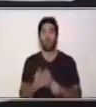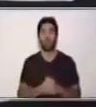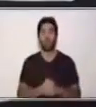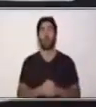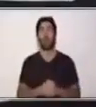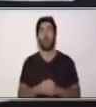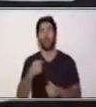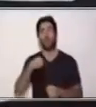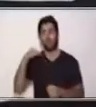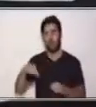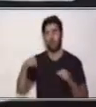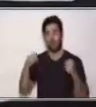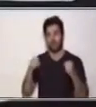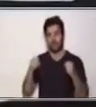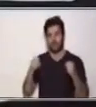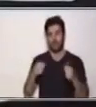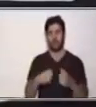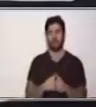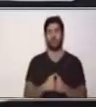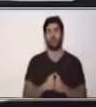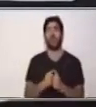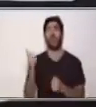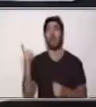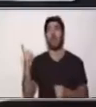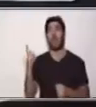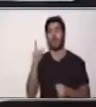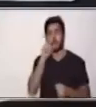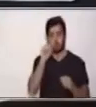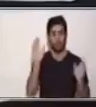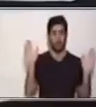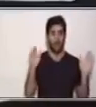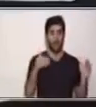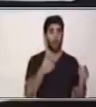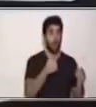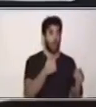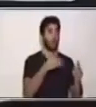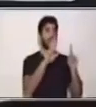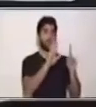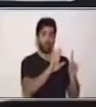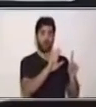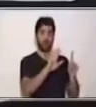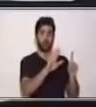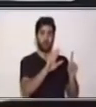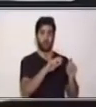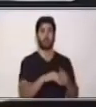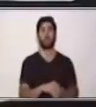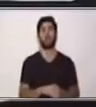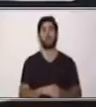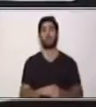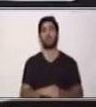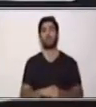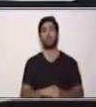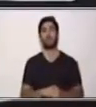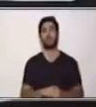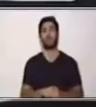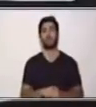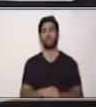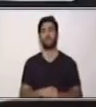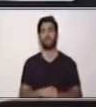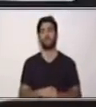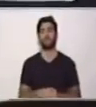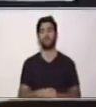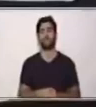mi operación combinada. Dice, hay 6 pájaros, voy a buscar rapidito y voy a poner mi número